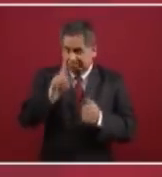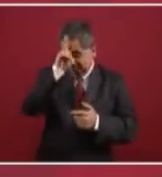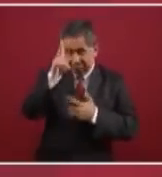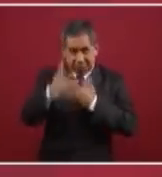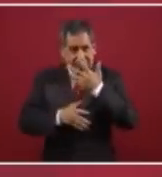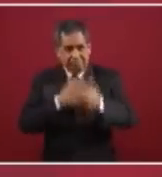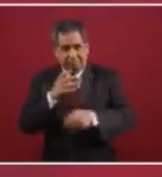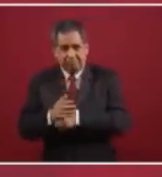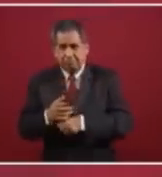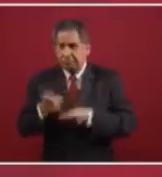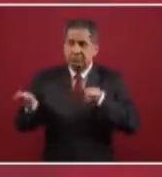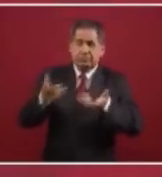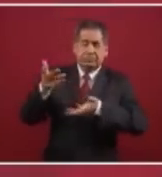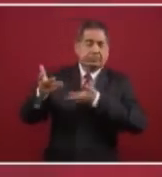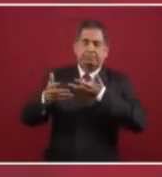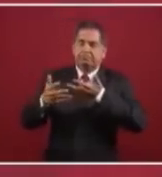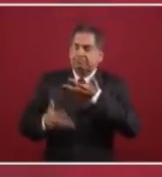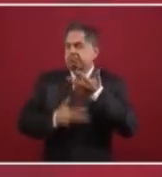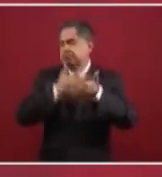violencia e ingobernabilidad.